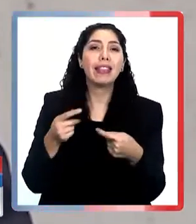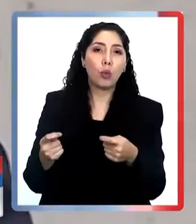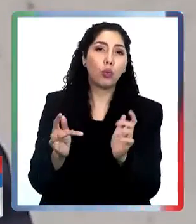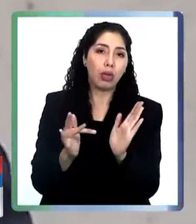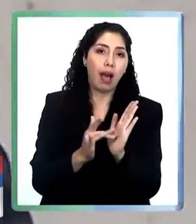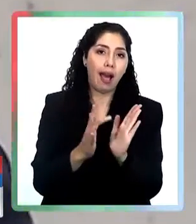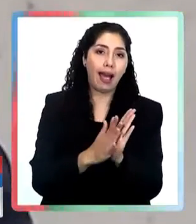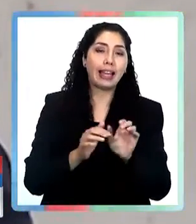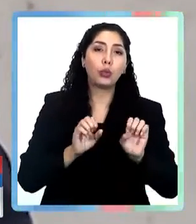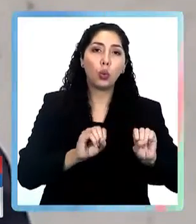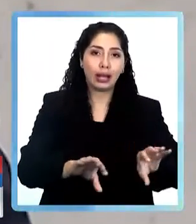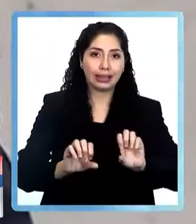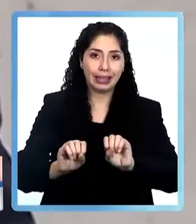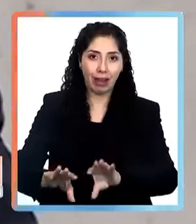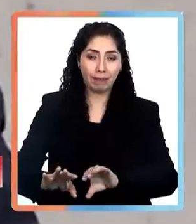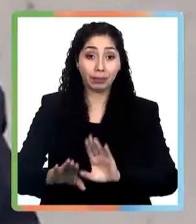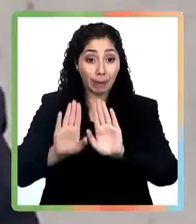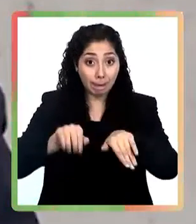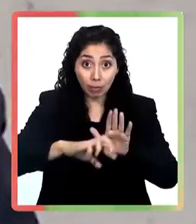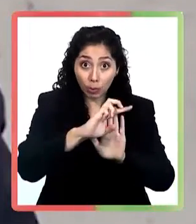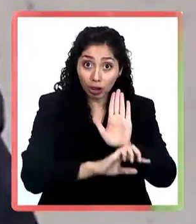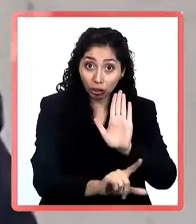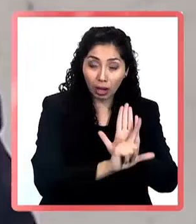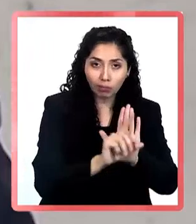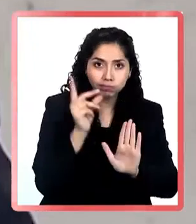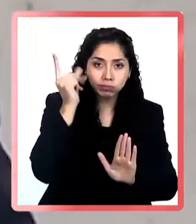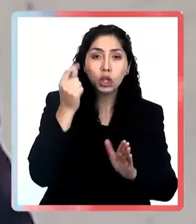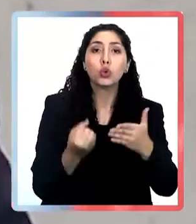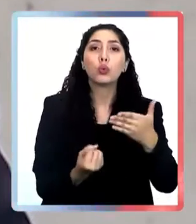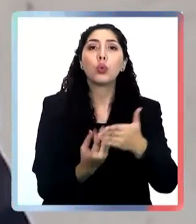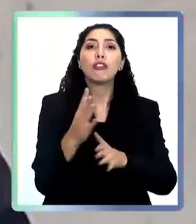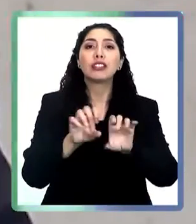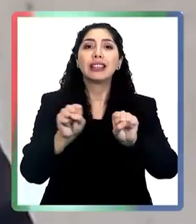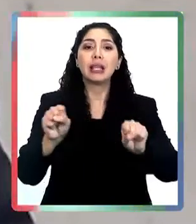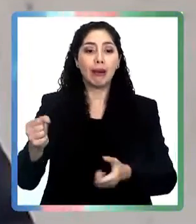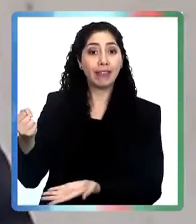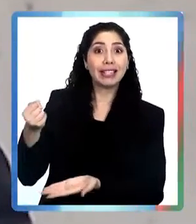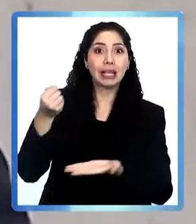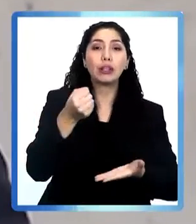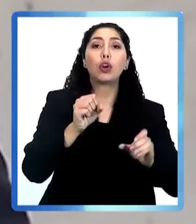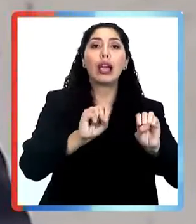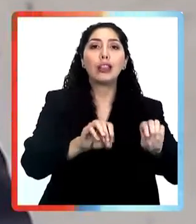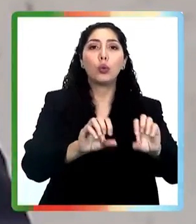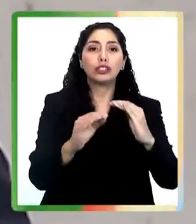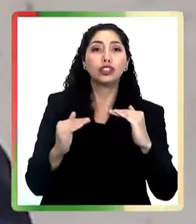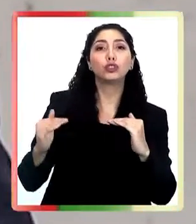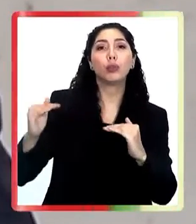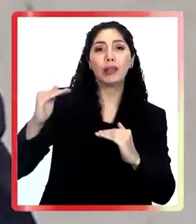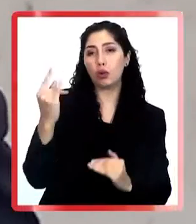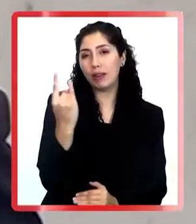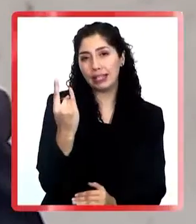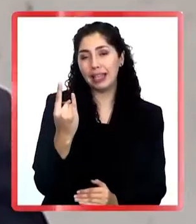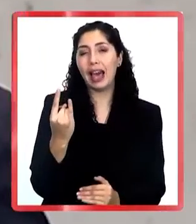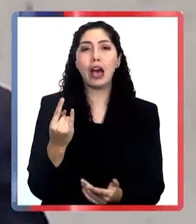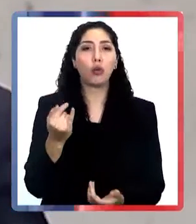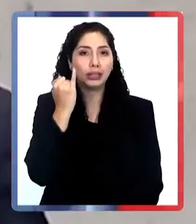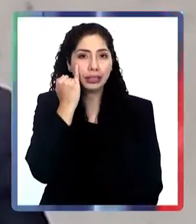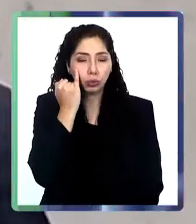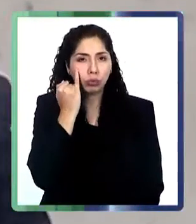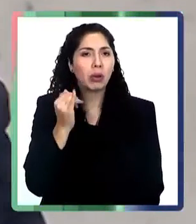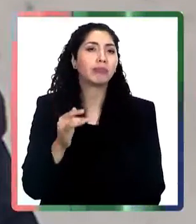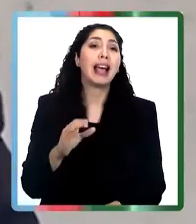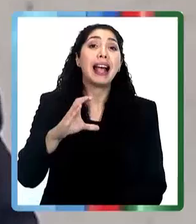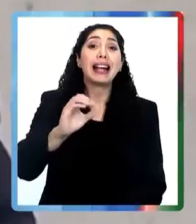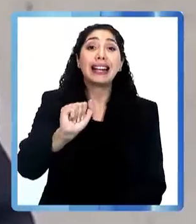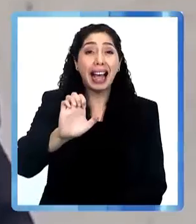y en este mismo proyecto de ley crearemos un nuevo sistema de financiamiento para la educación superior para terminar con el cae el fondo